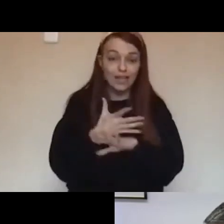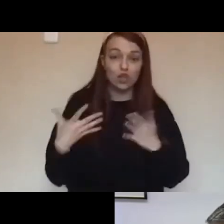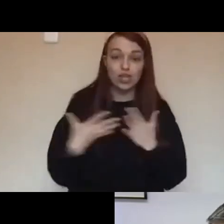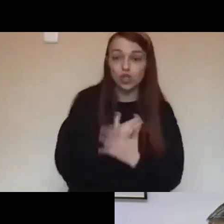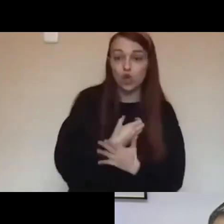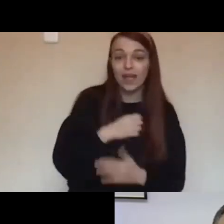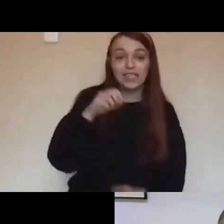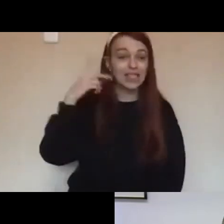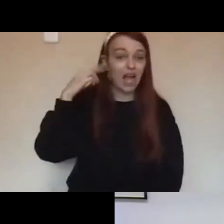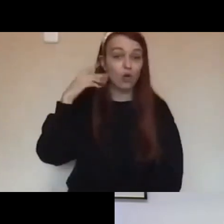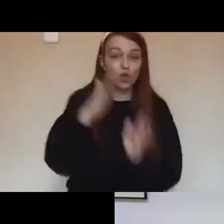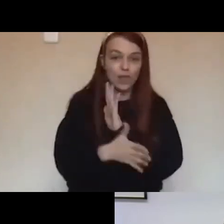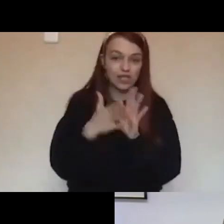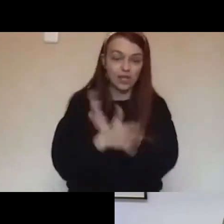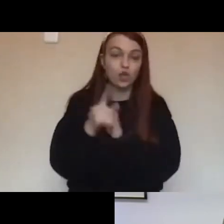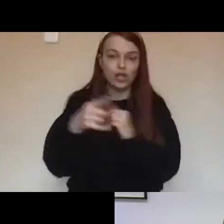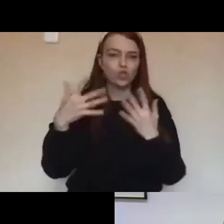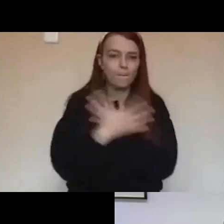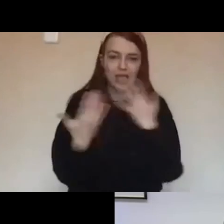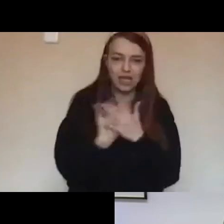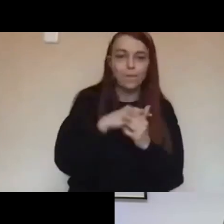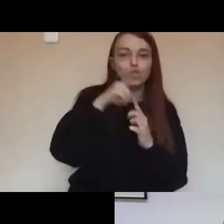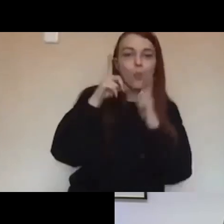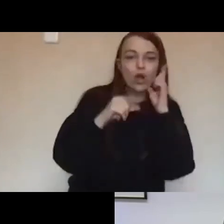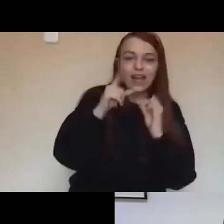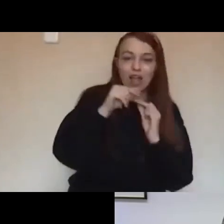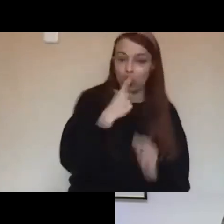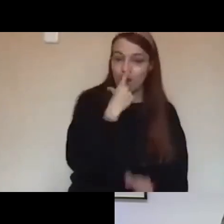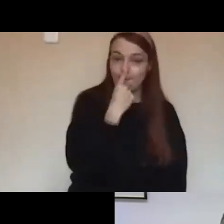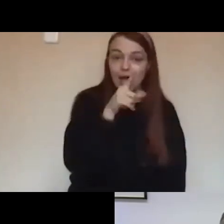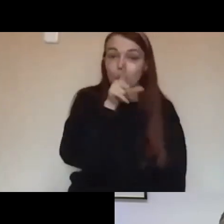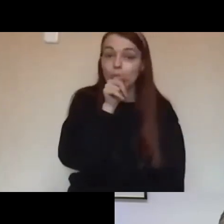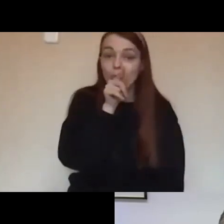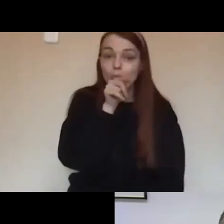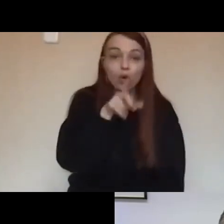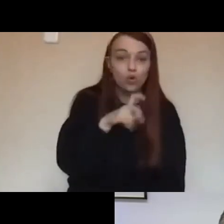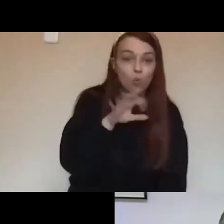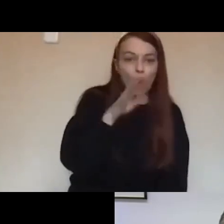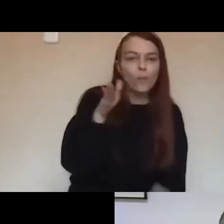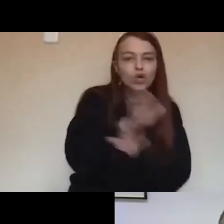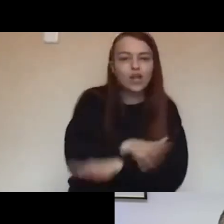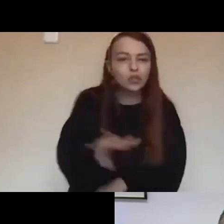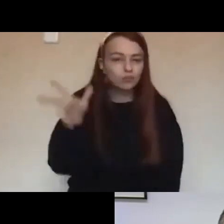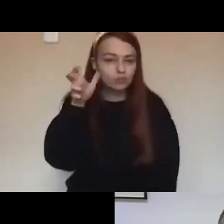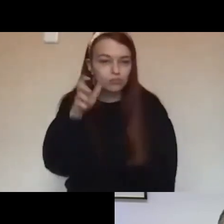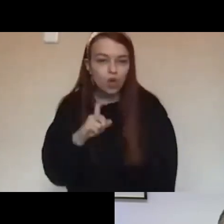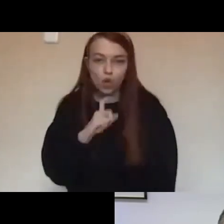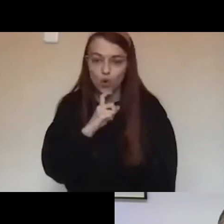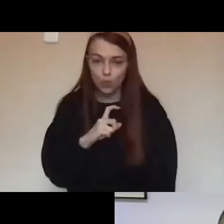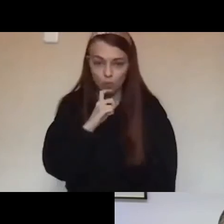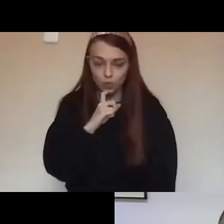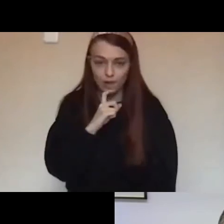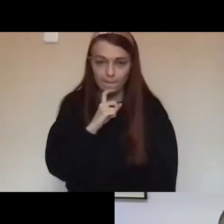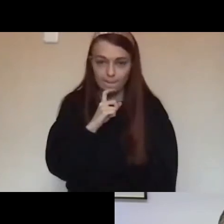audiodescripciones, mezclamos eso, mezclamos las vocalizaciones de las aves, cómo se escucha por la noche. De esa manera